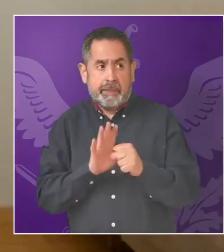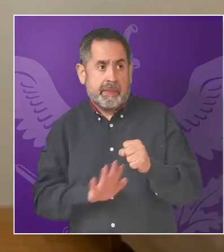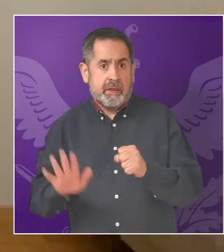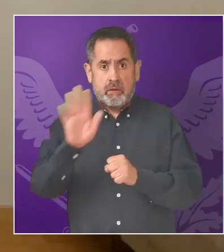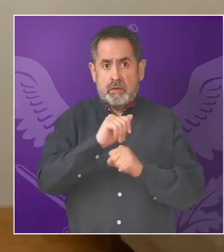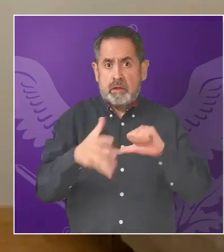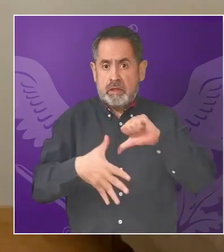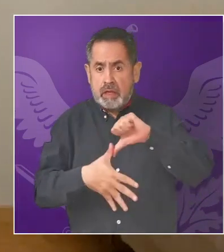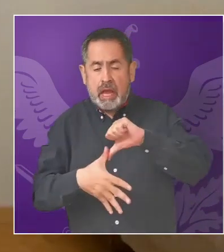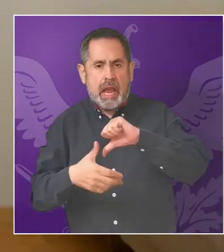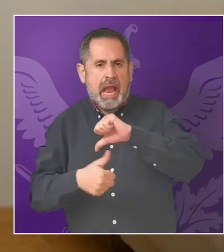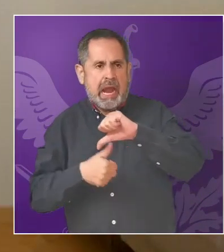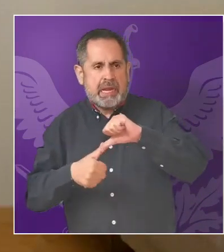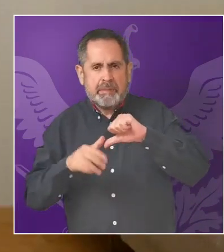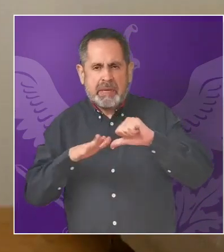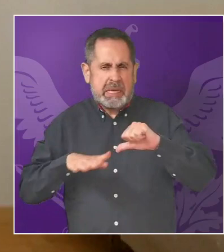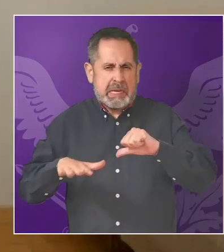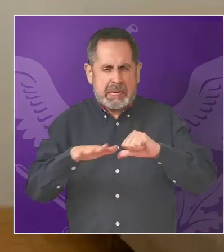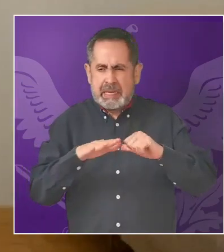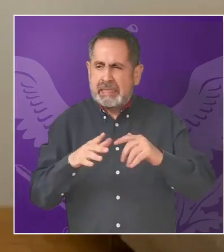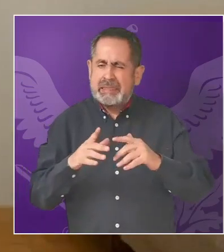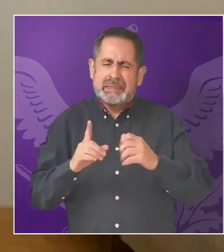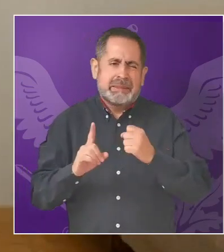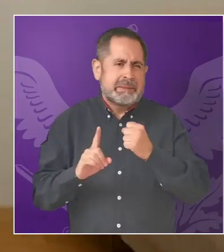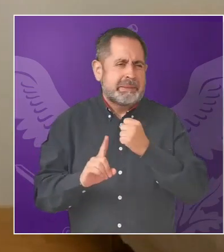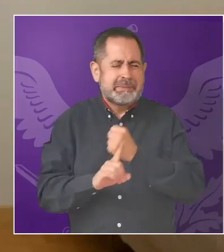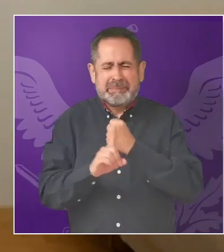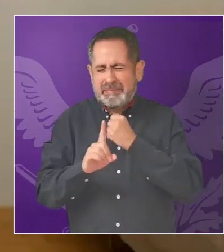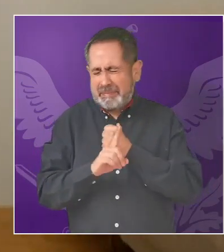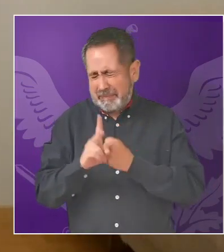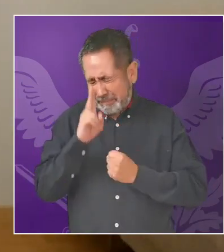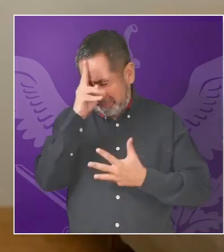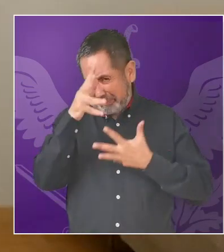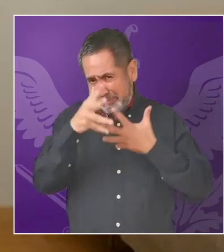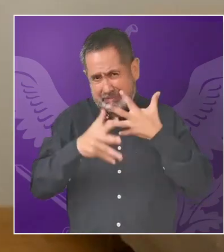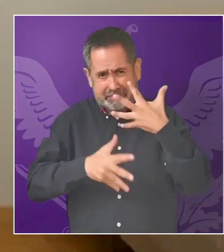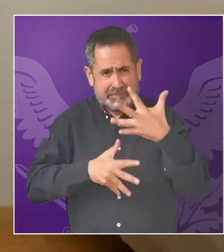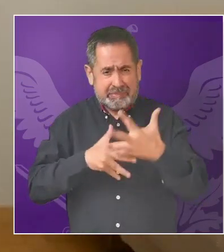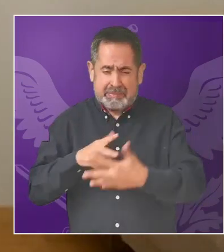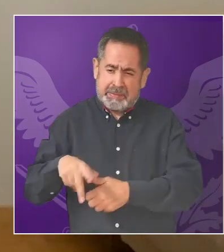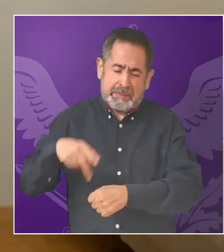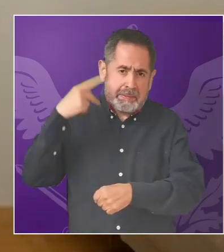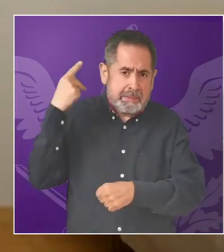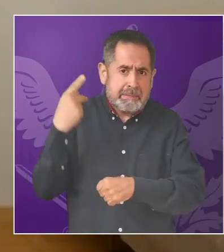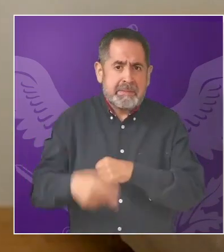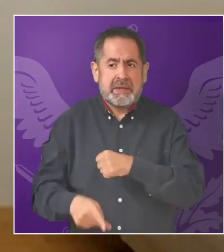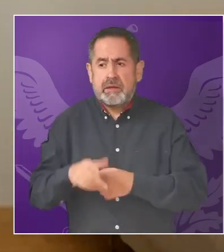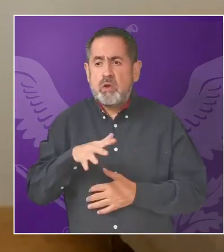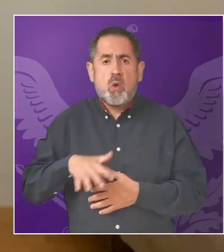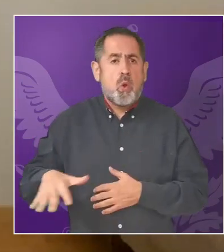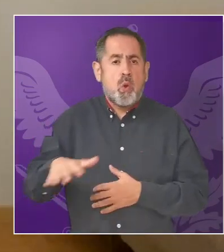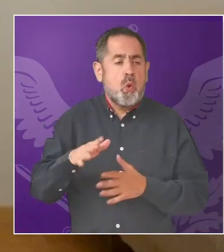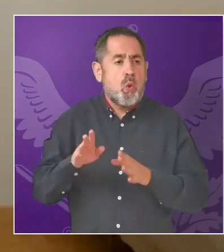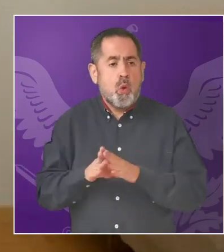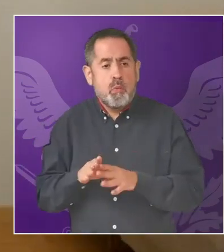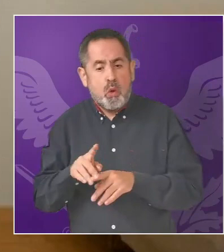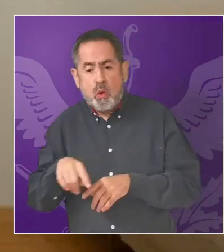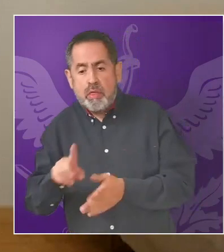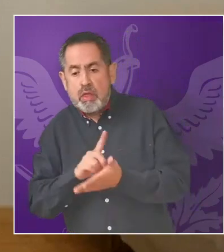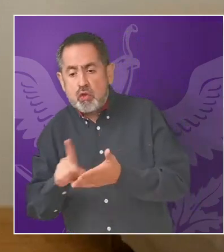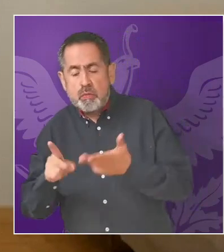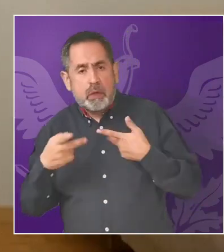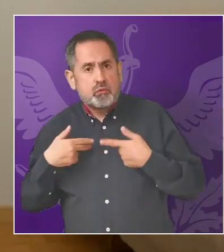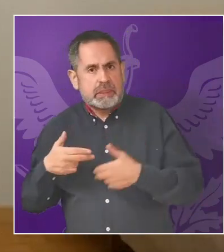de América Latina y el Caribe se ha convertido en la región más violenta y más peligrosa para el ejercicio de defensa de los